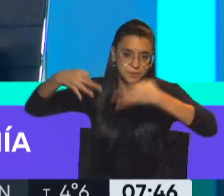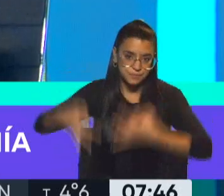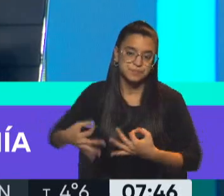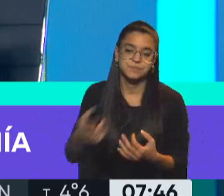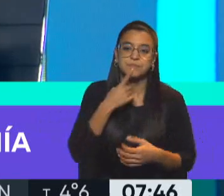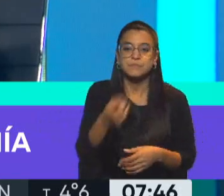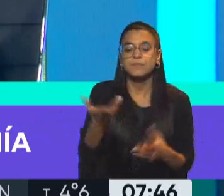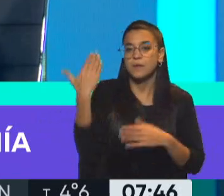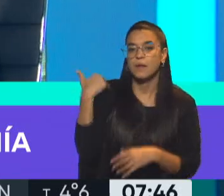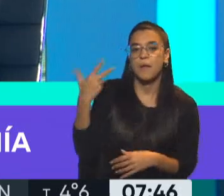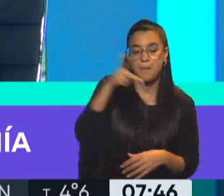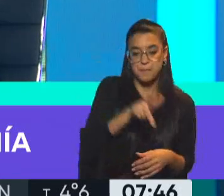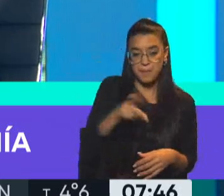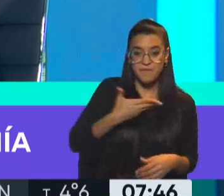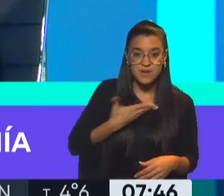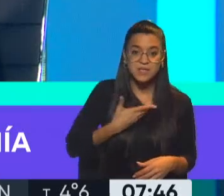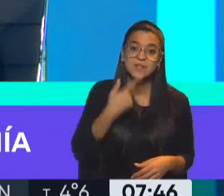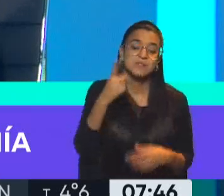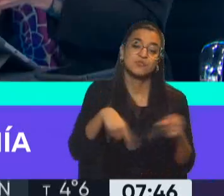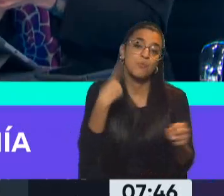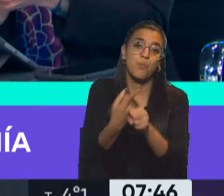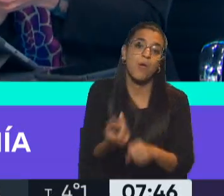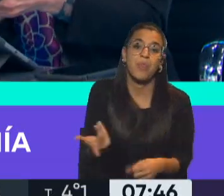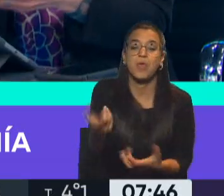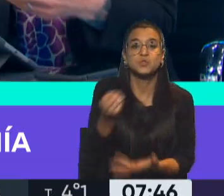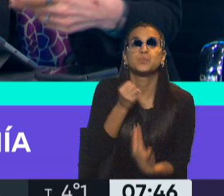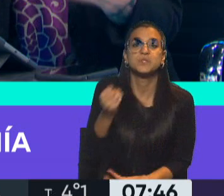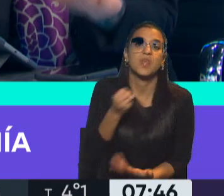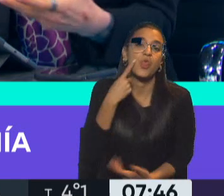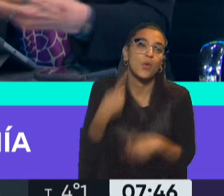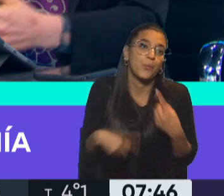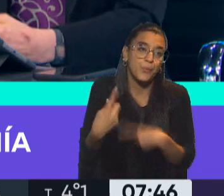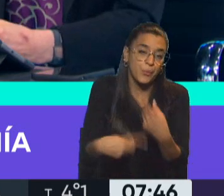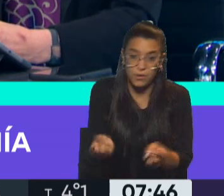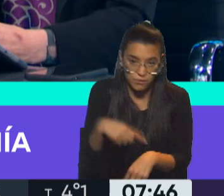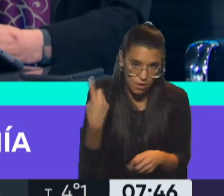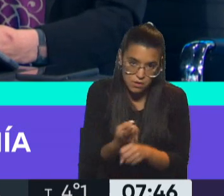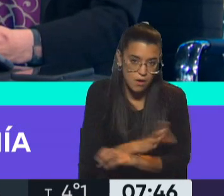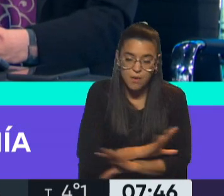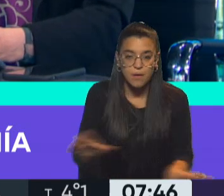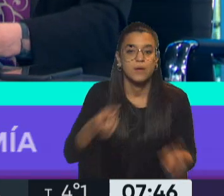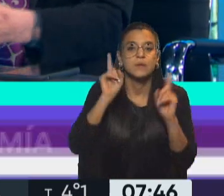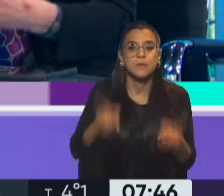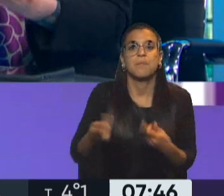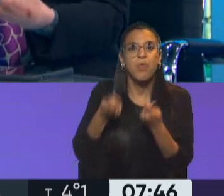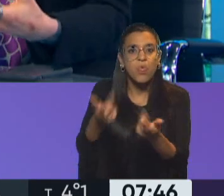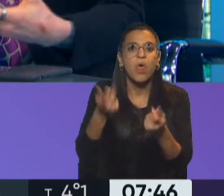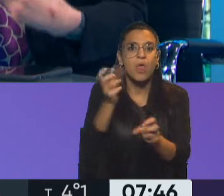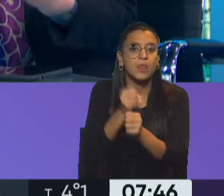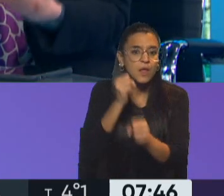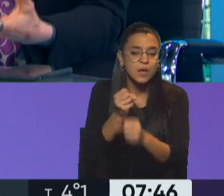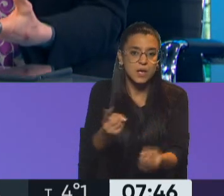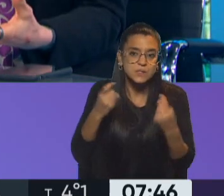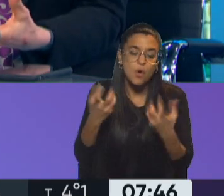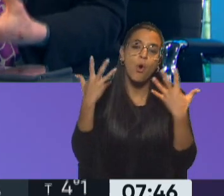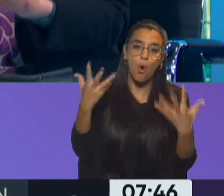ayer el papá francisco dijo que no se puede vivir de subsidios este sentido habló de la generación de empleo obviamente